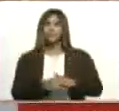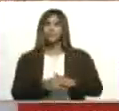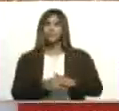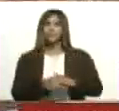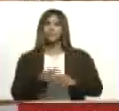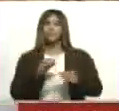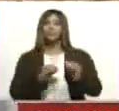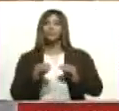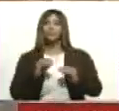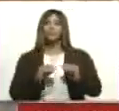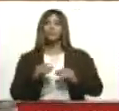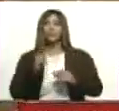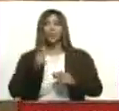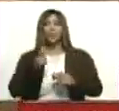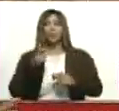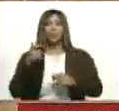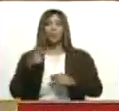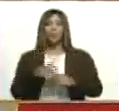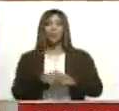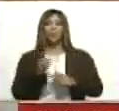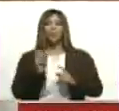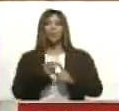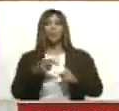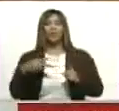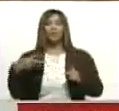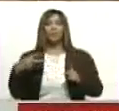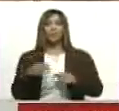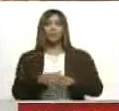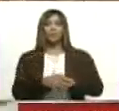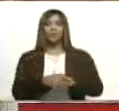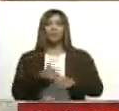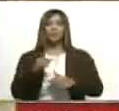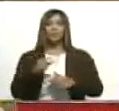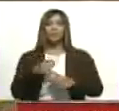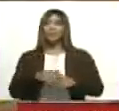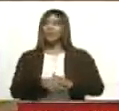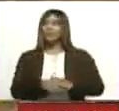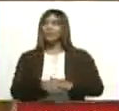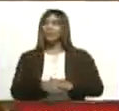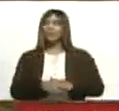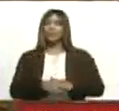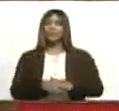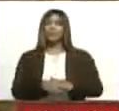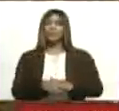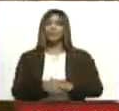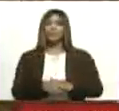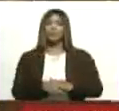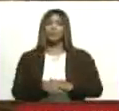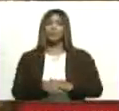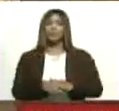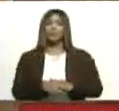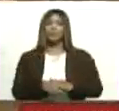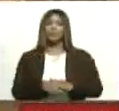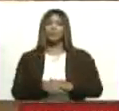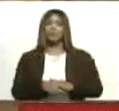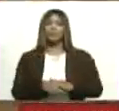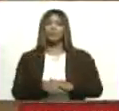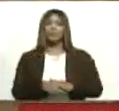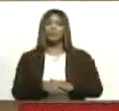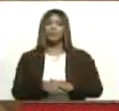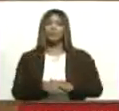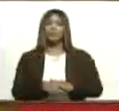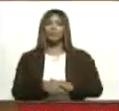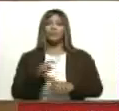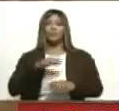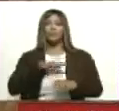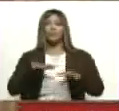originarios de los pueblos de Amazonas y del Delta. Entonces eso, ya están bendecidas las